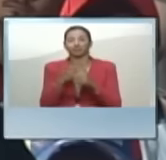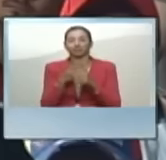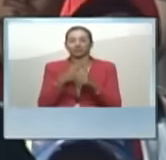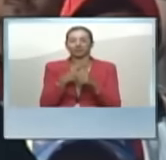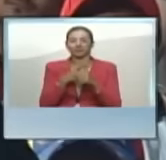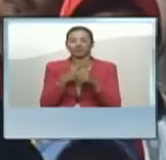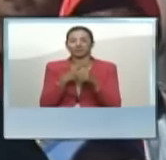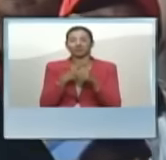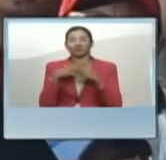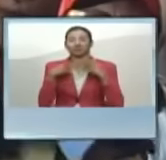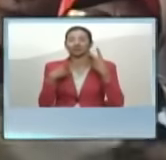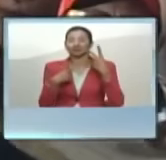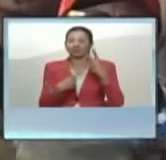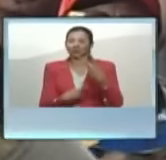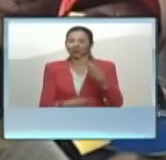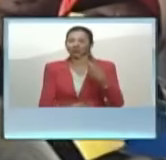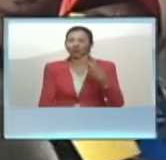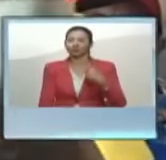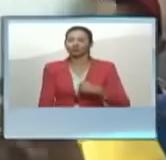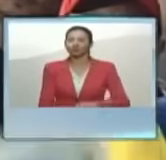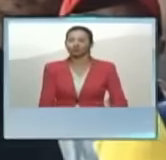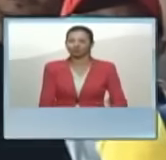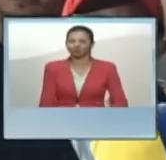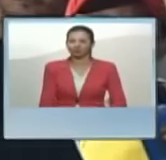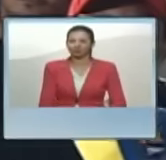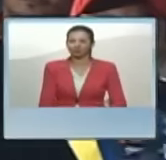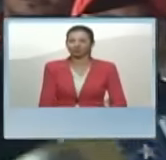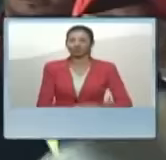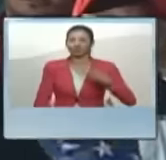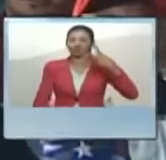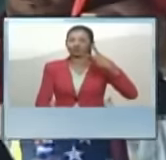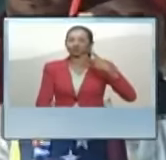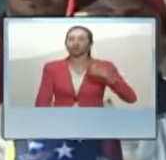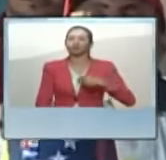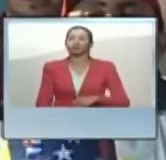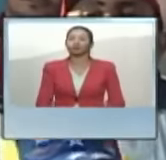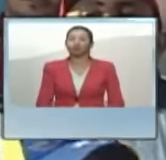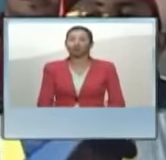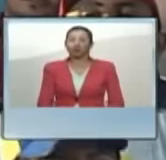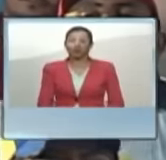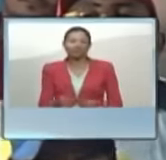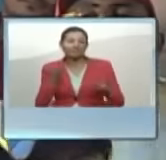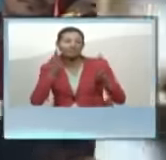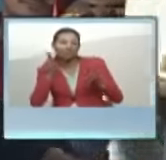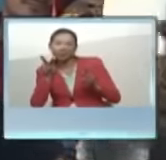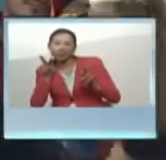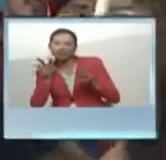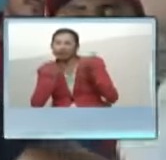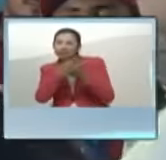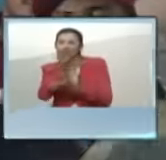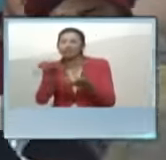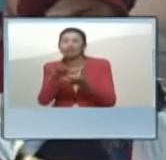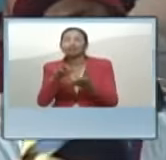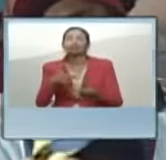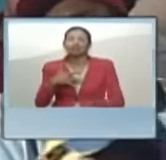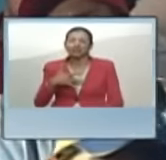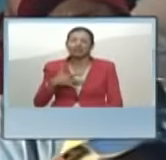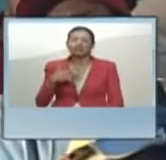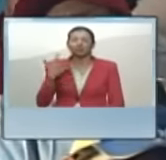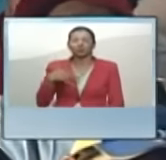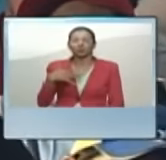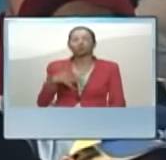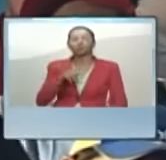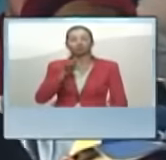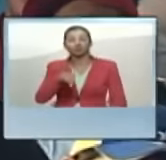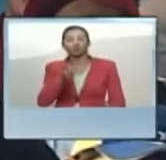cuadramos. Lo segundo fue que, bueno, nosotros nos vimos reflejados en la crisis que hay. Pero también, presidente,